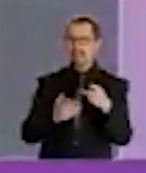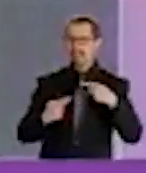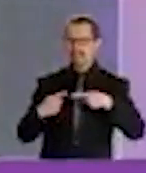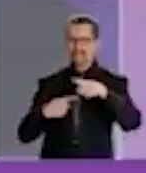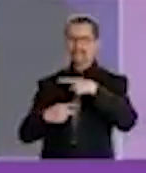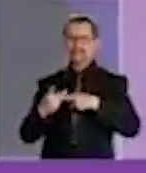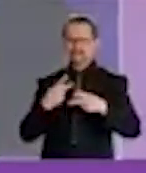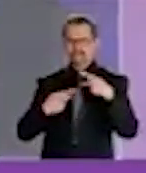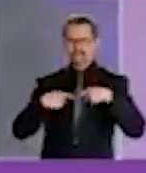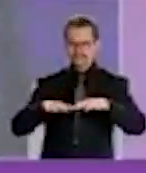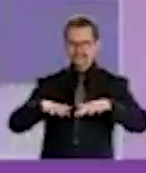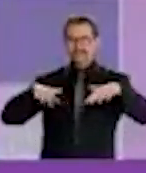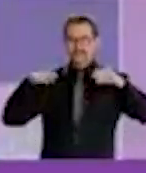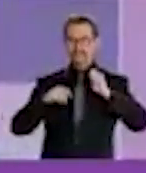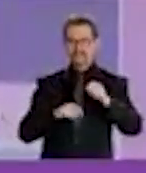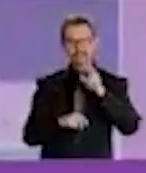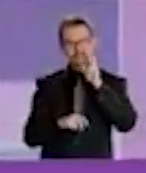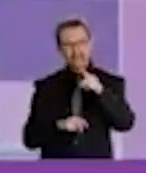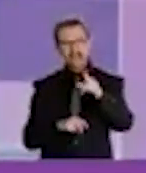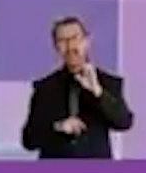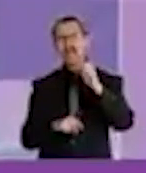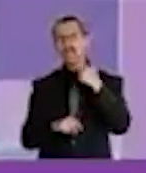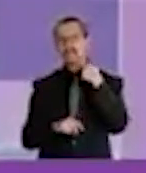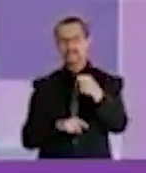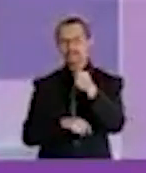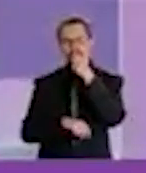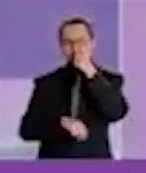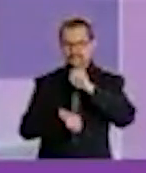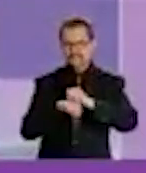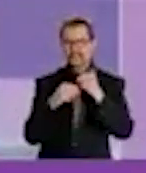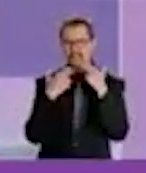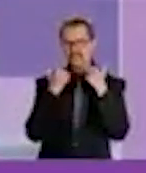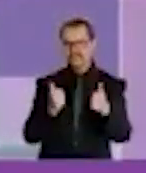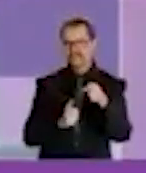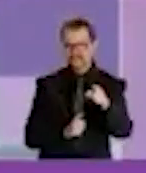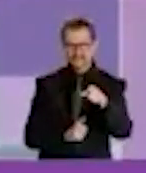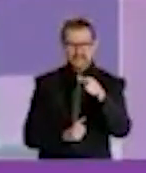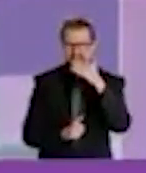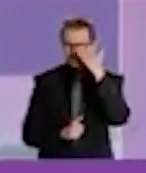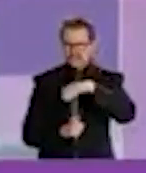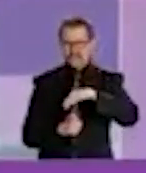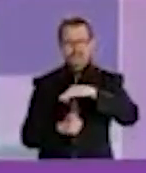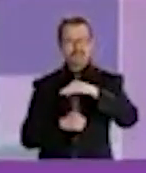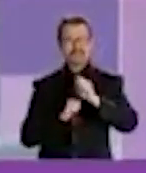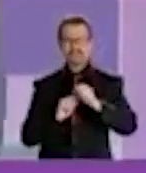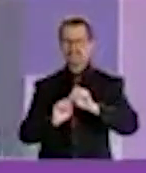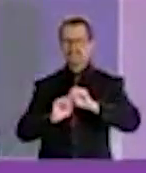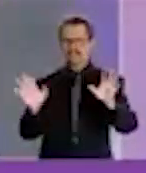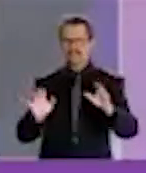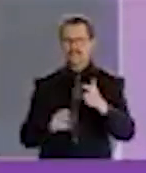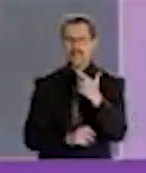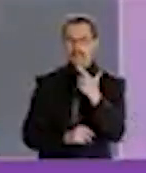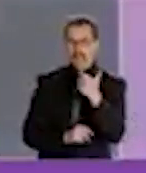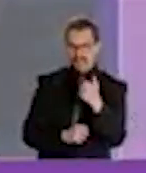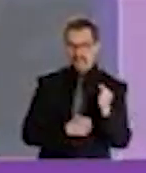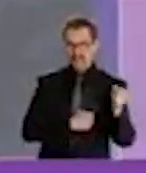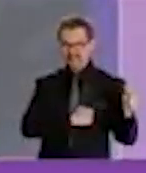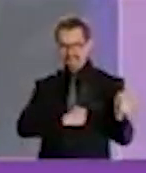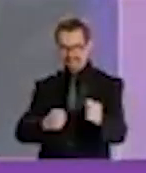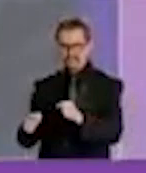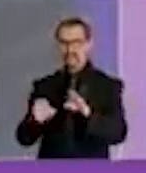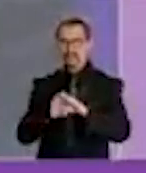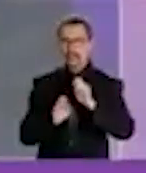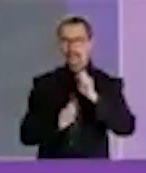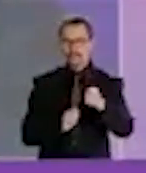secretario de hacienda seguramente tiene muy claro cuántas de las armas que ingresan o han ingresado de manera ilegal a nuestro